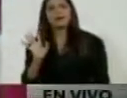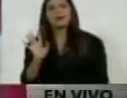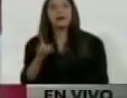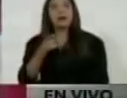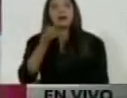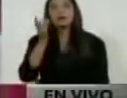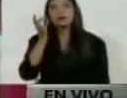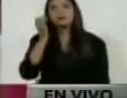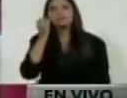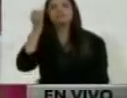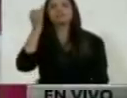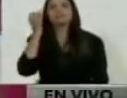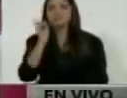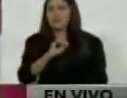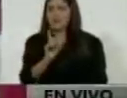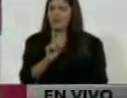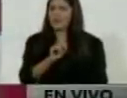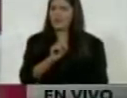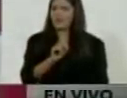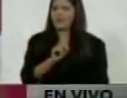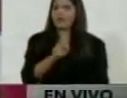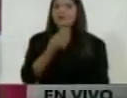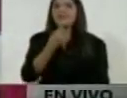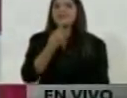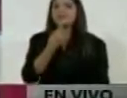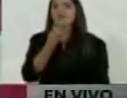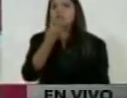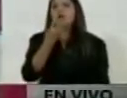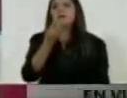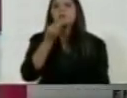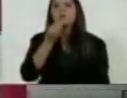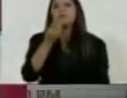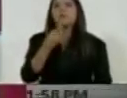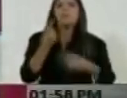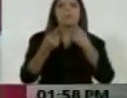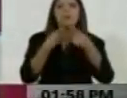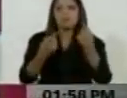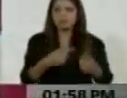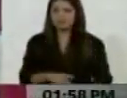ocurrió decir esas cuatro tropelías, bandido.